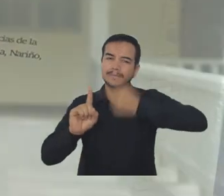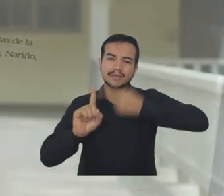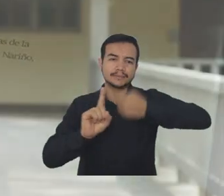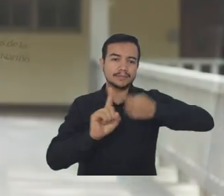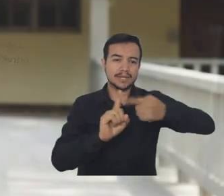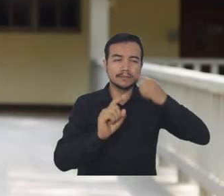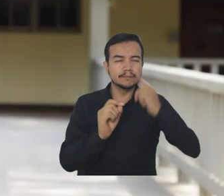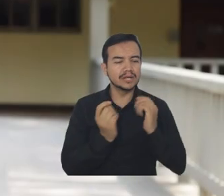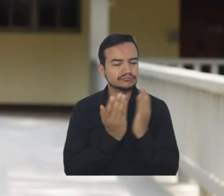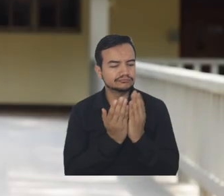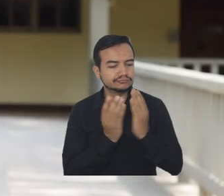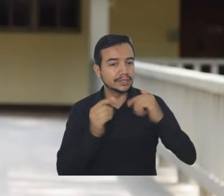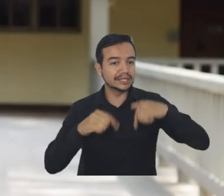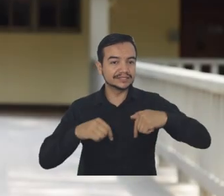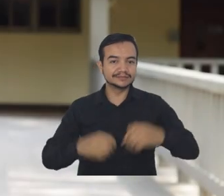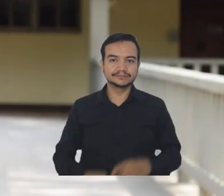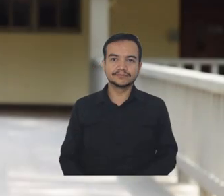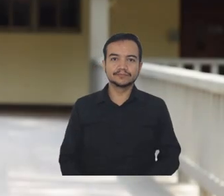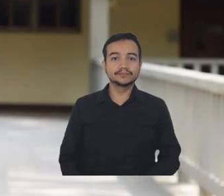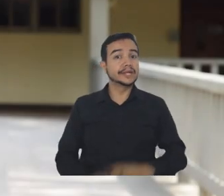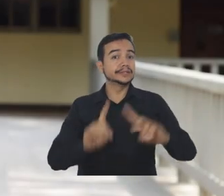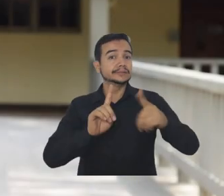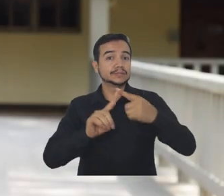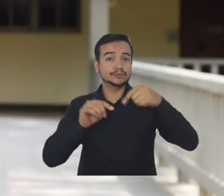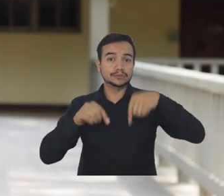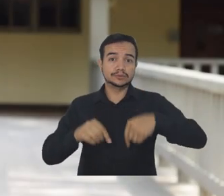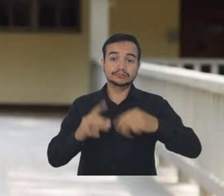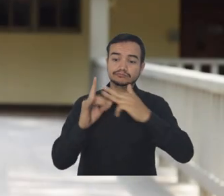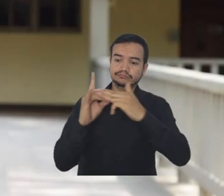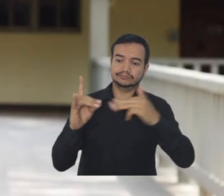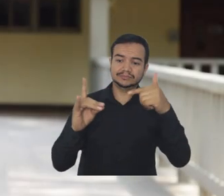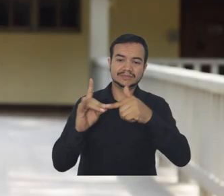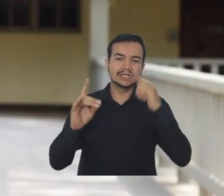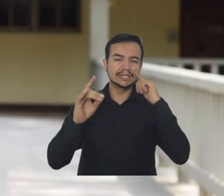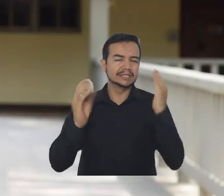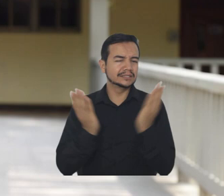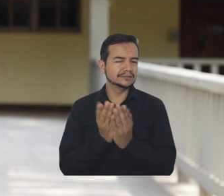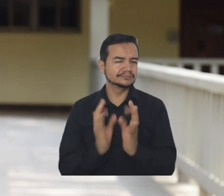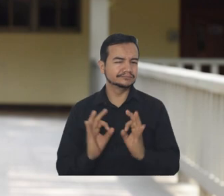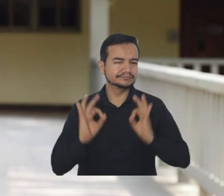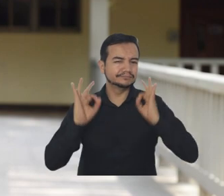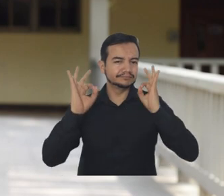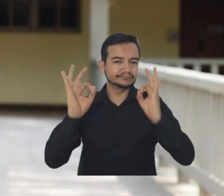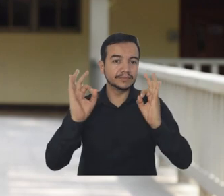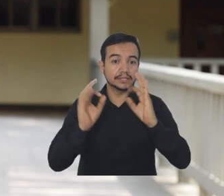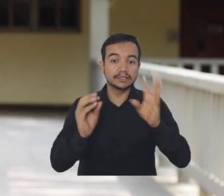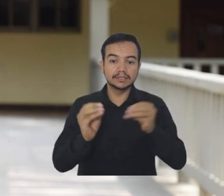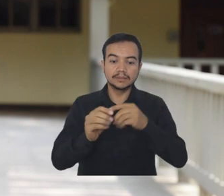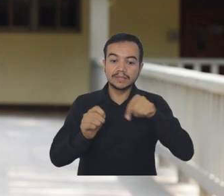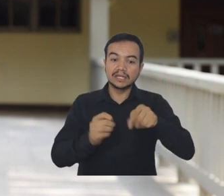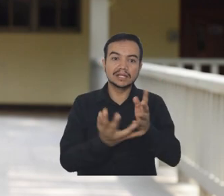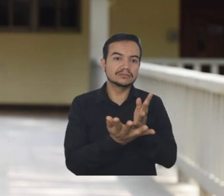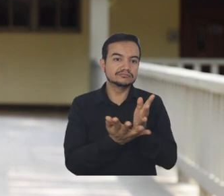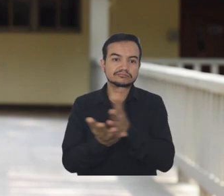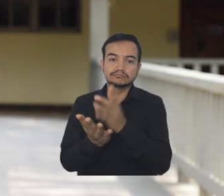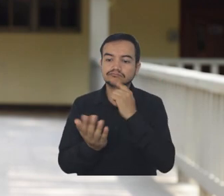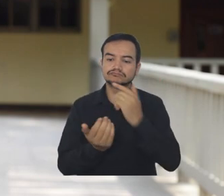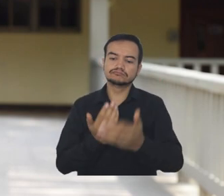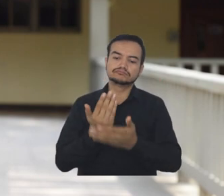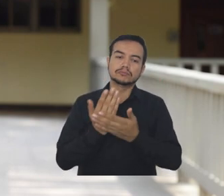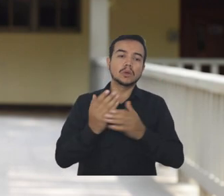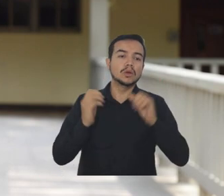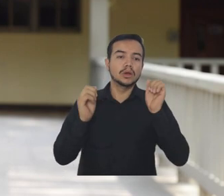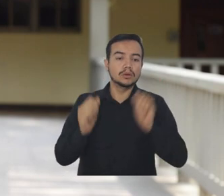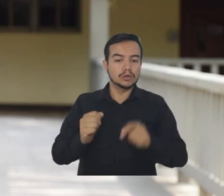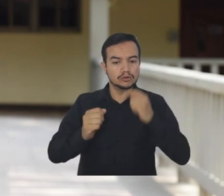académica. Inicialmente, pues esta es una universidad acreditada en alta calidad que ofrece un programa que